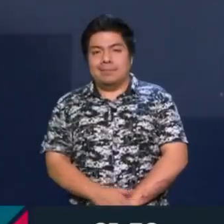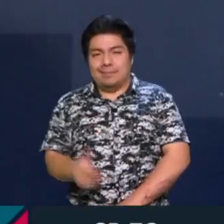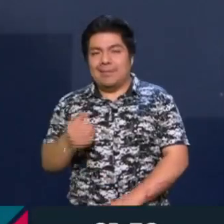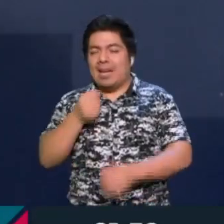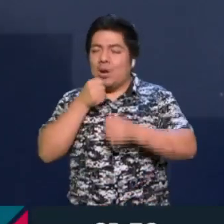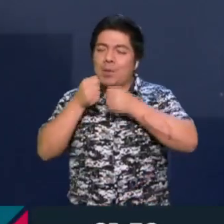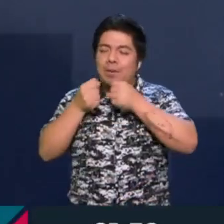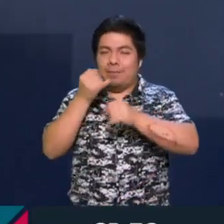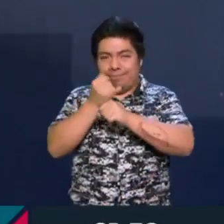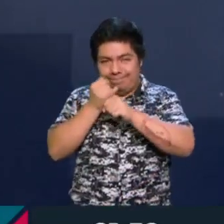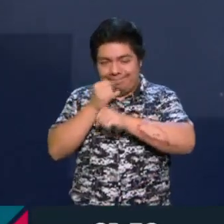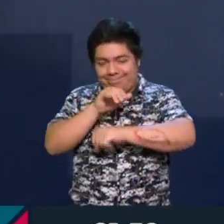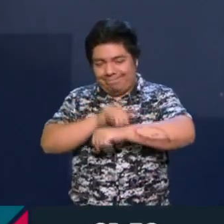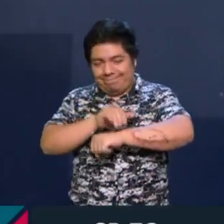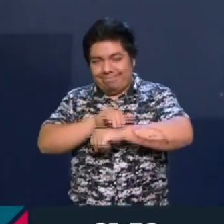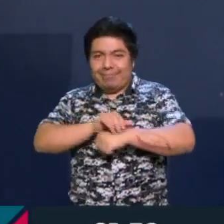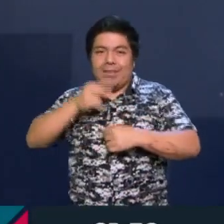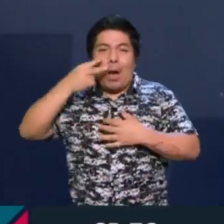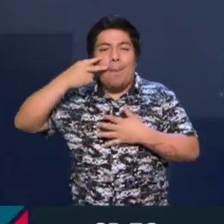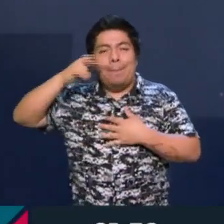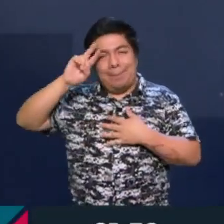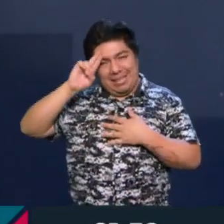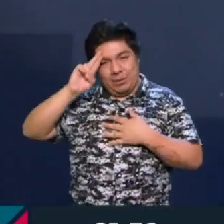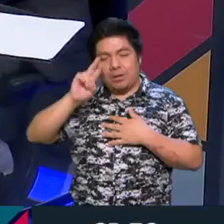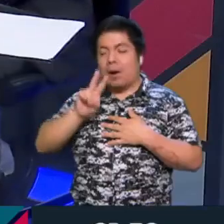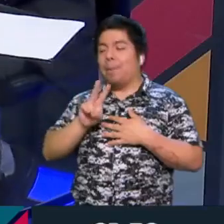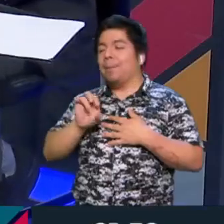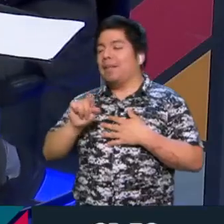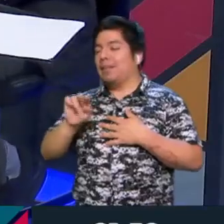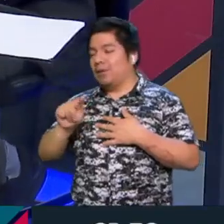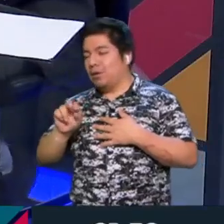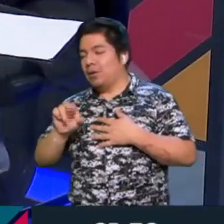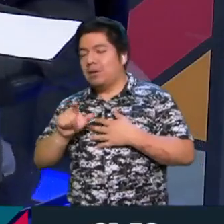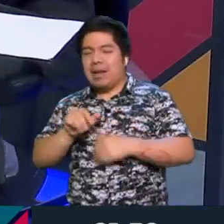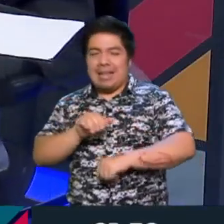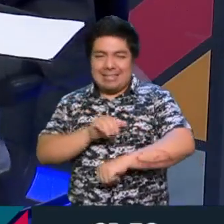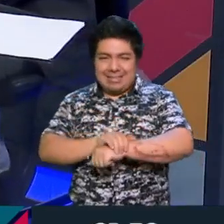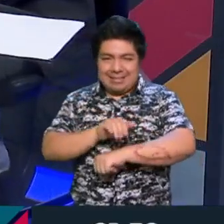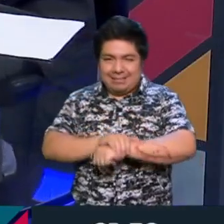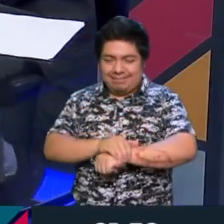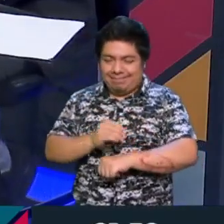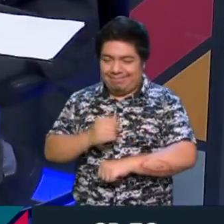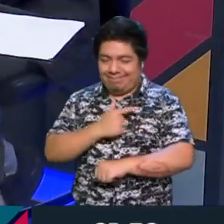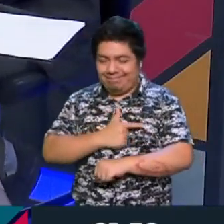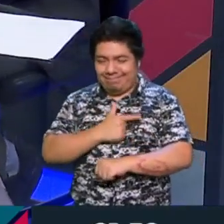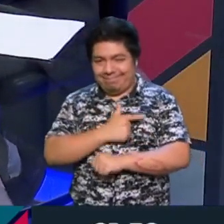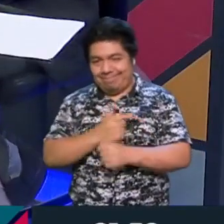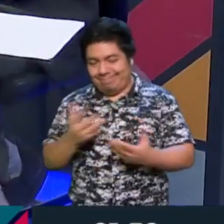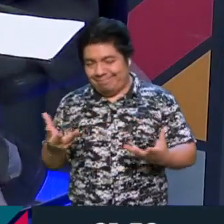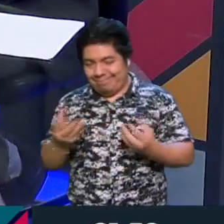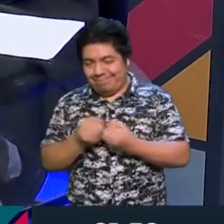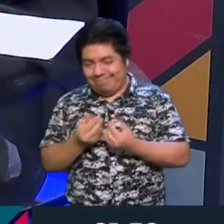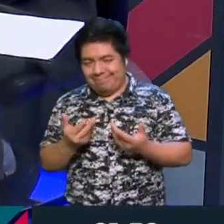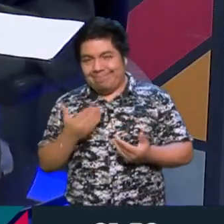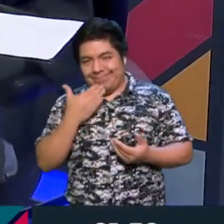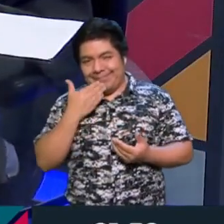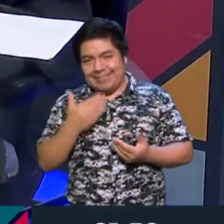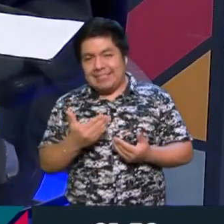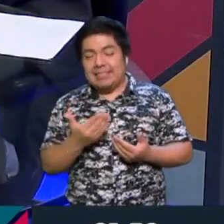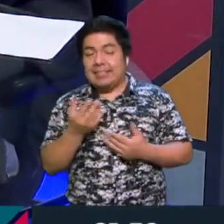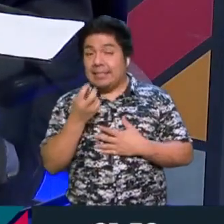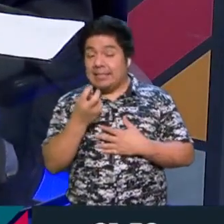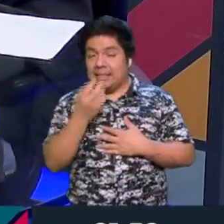periodista e investigador y amigo Víctor Ronquillo. ¿Cómo estás? Muy buenas noches. Sobre todo eso, mi querido Ale, amigo, me da mucho gusto de estar aquí contigo. Y